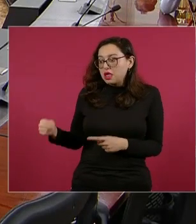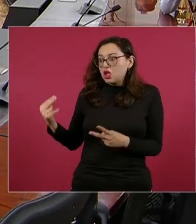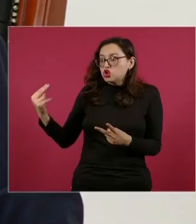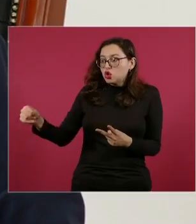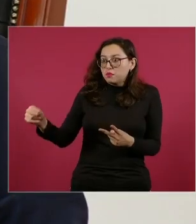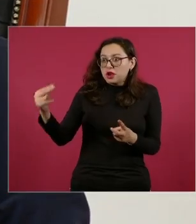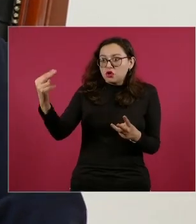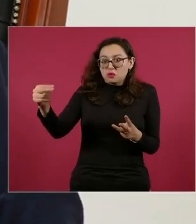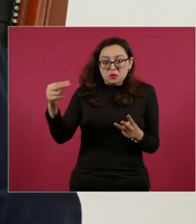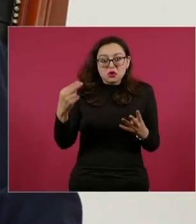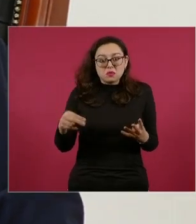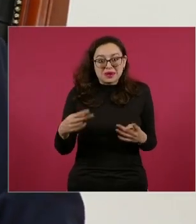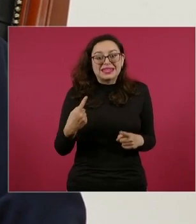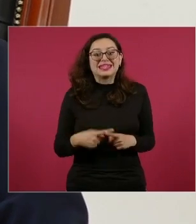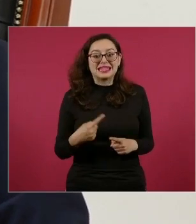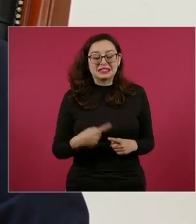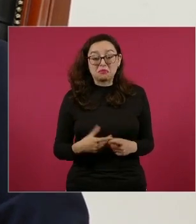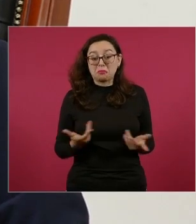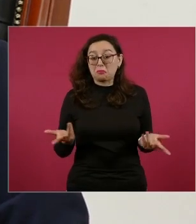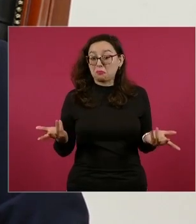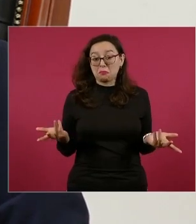Porque no estamos hablando de cualquier cosa.